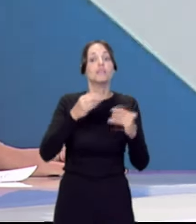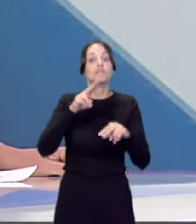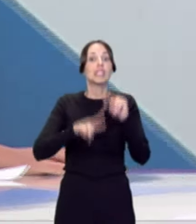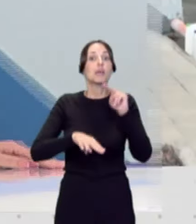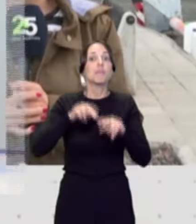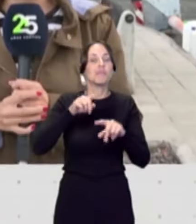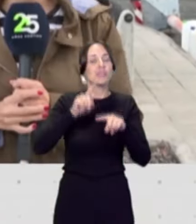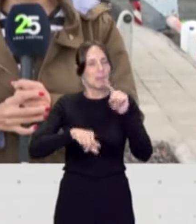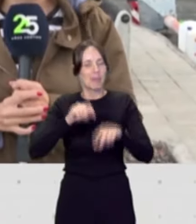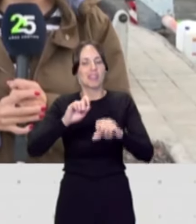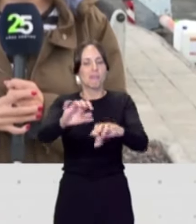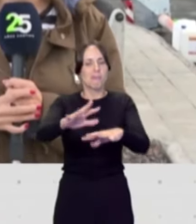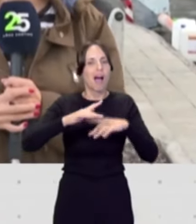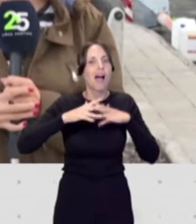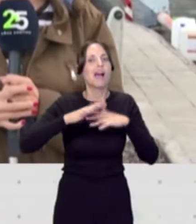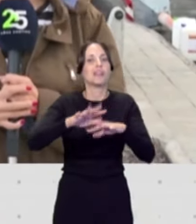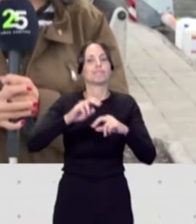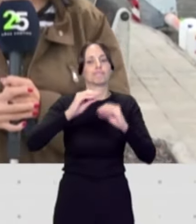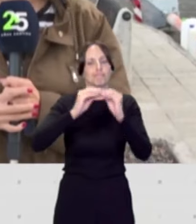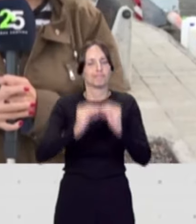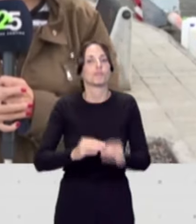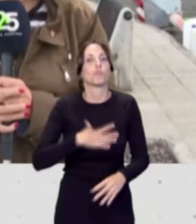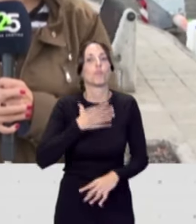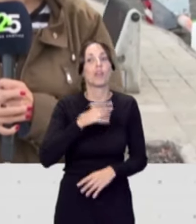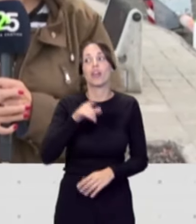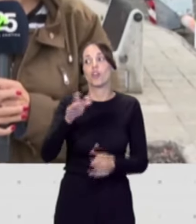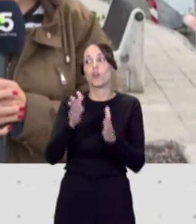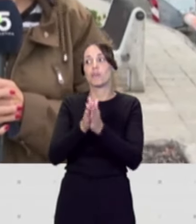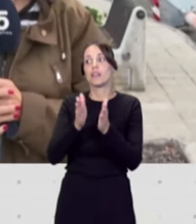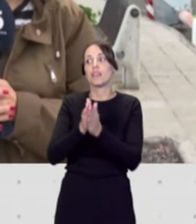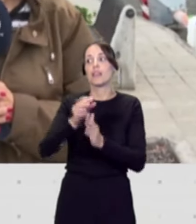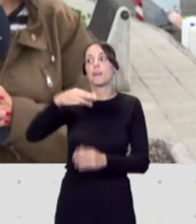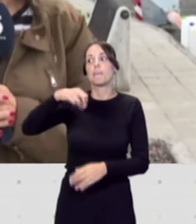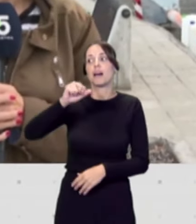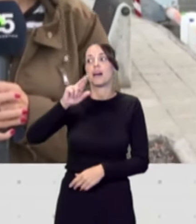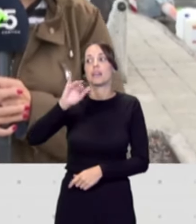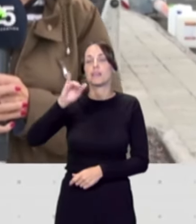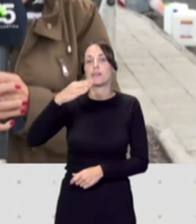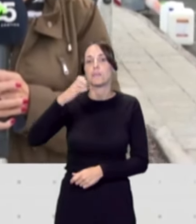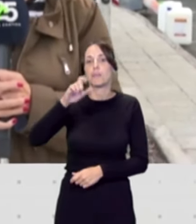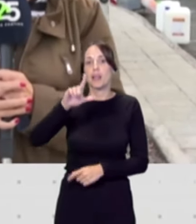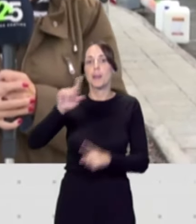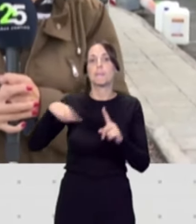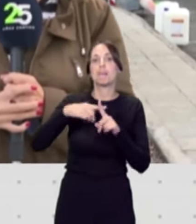compañera Maribel Armas junto a Aridian Marichal. Buenos días, cuéntenos.